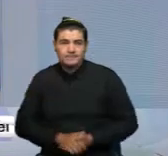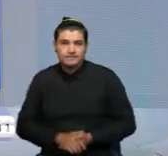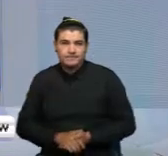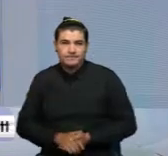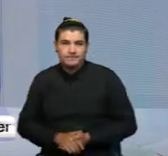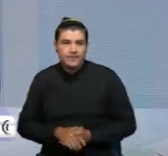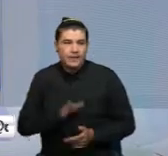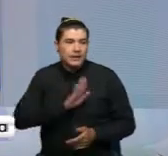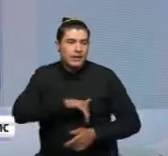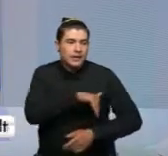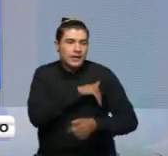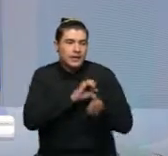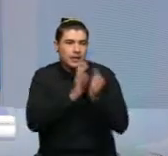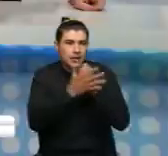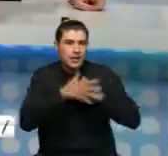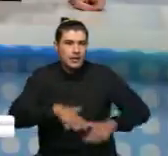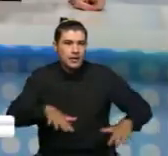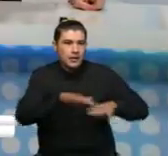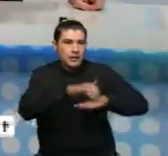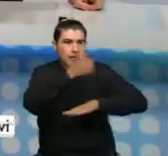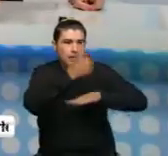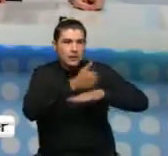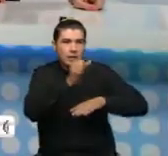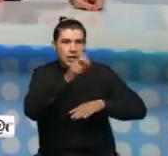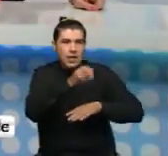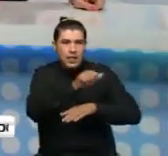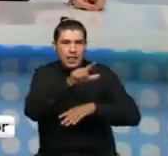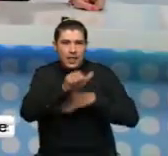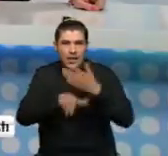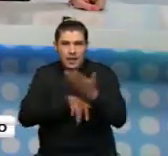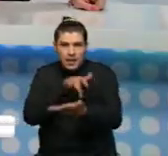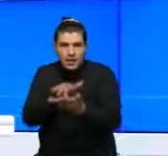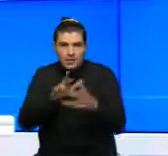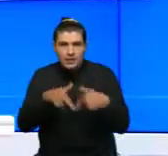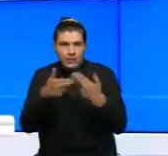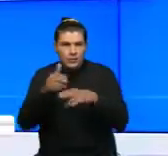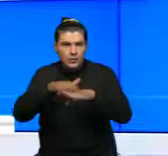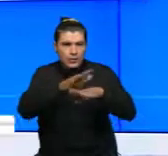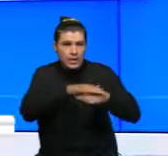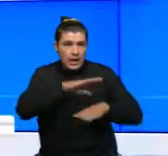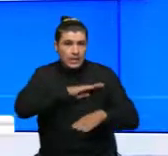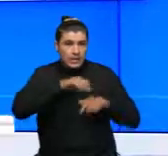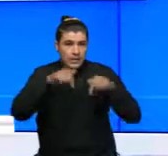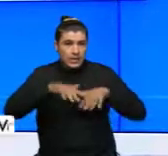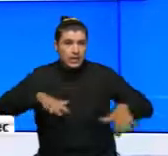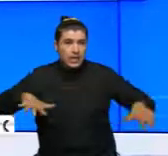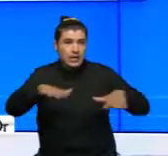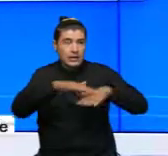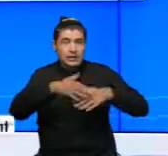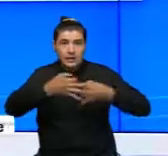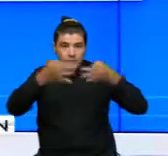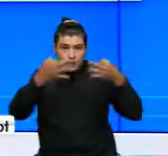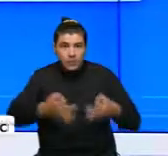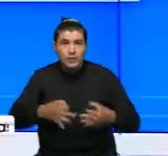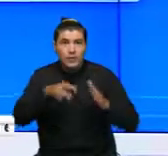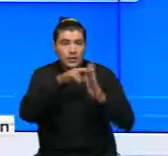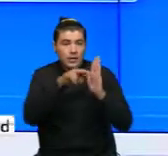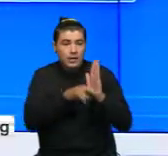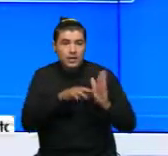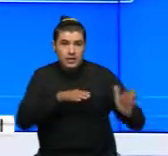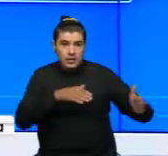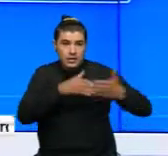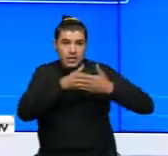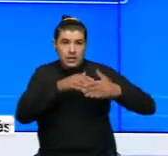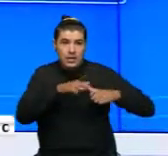ministro de ambiente y el director del año eso con el fin de notificar a los alcaldes del área metropolitana sobre el cumplimiento del cierre del